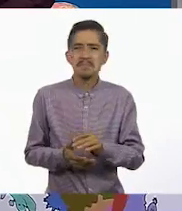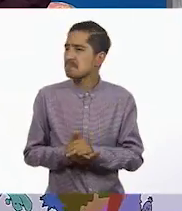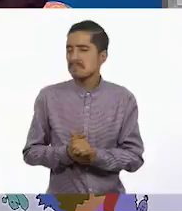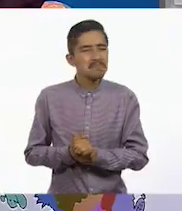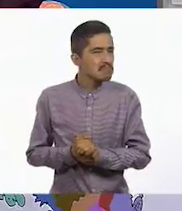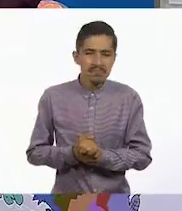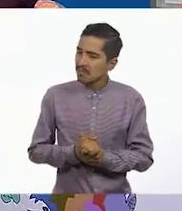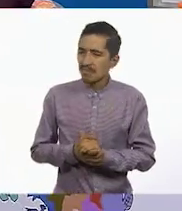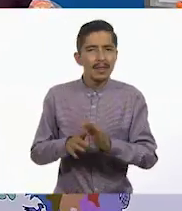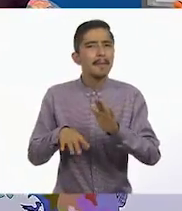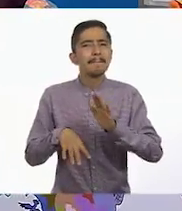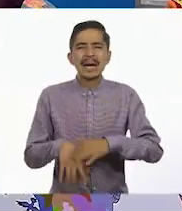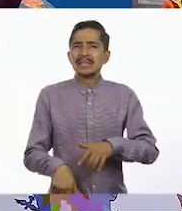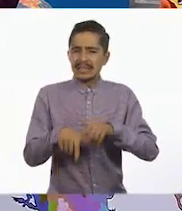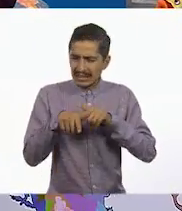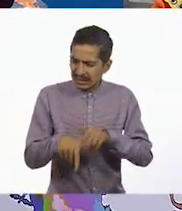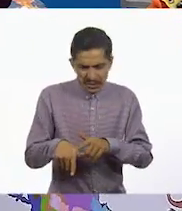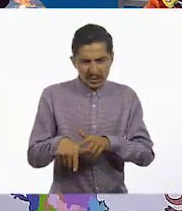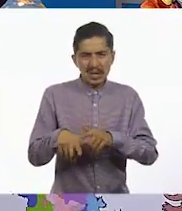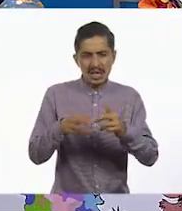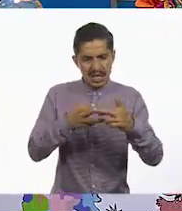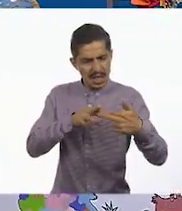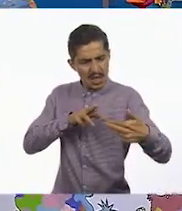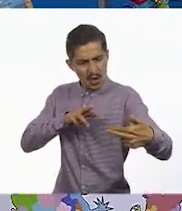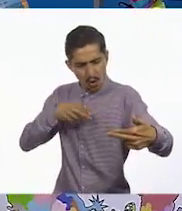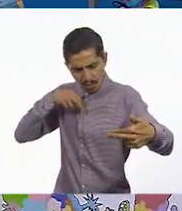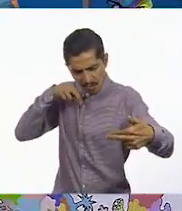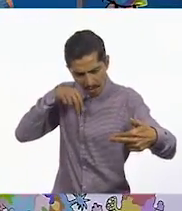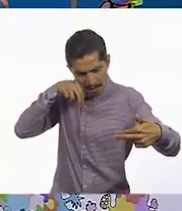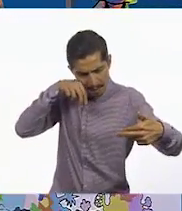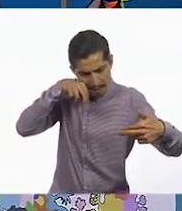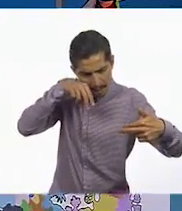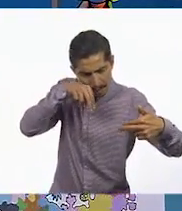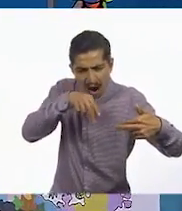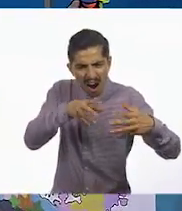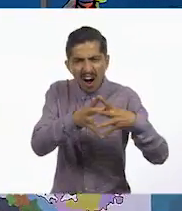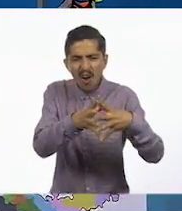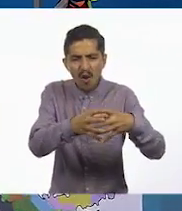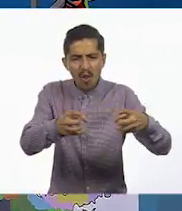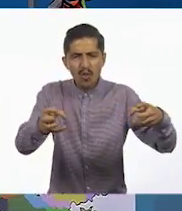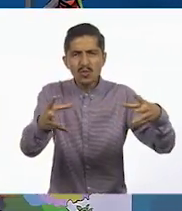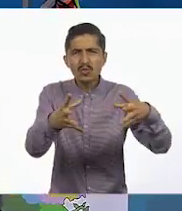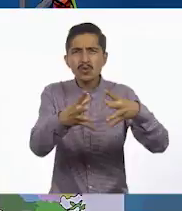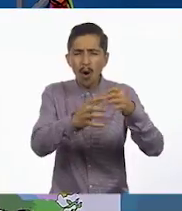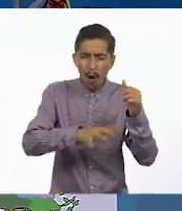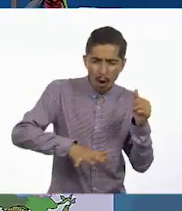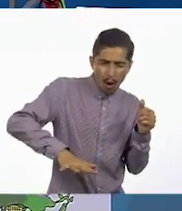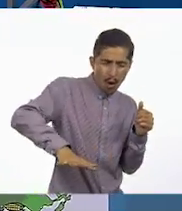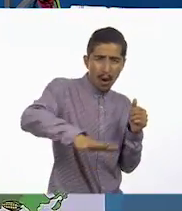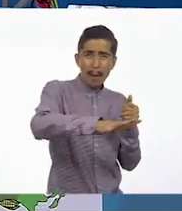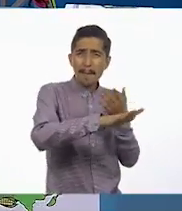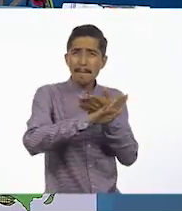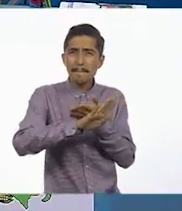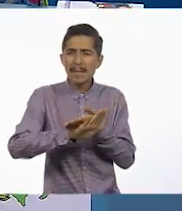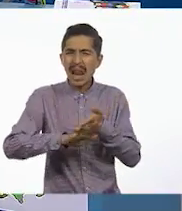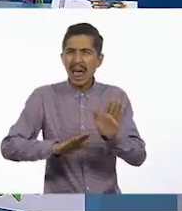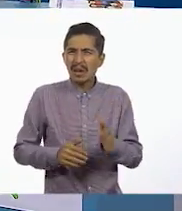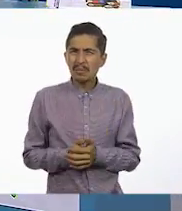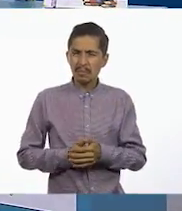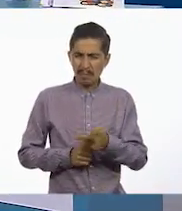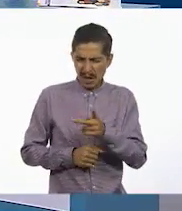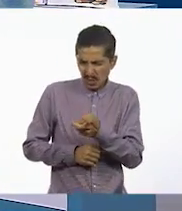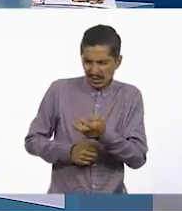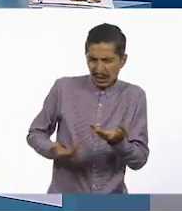fue siguiendo el hilo por el campo de algodón y descubrió que todo el algodón era blanco. ¿Qué tenía que ver todo esto?